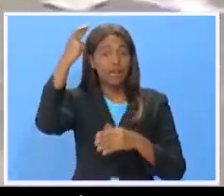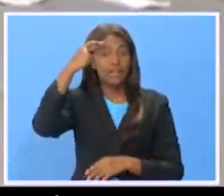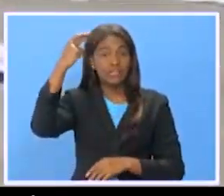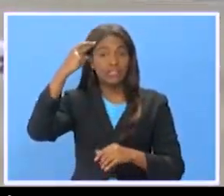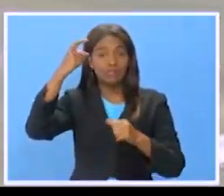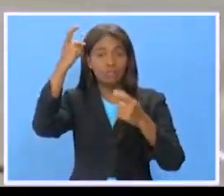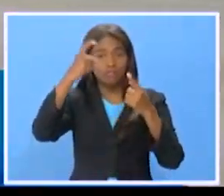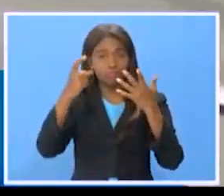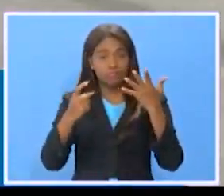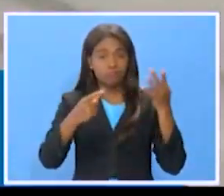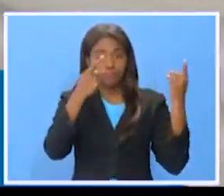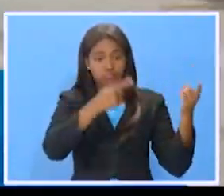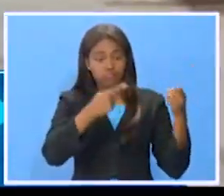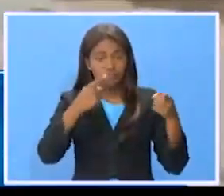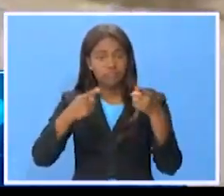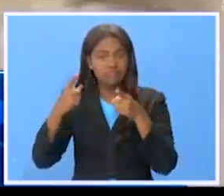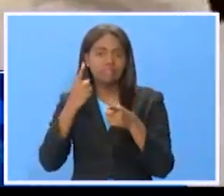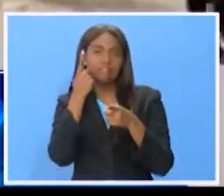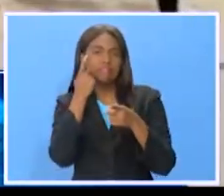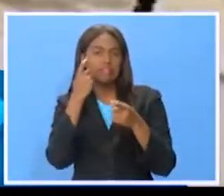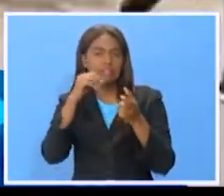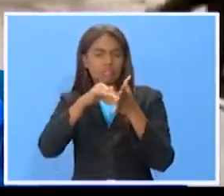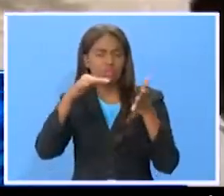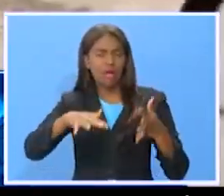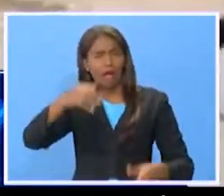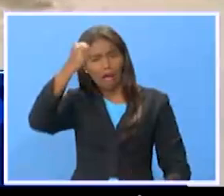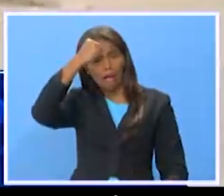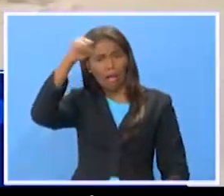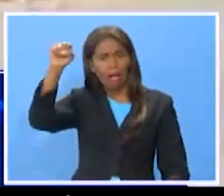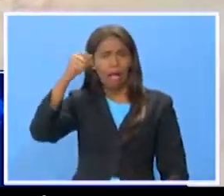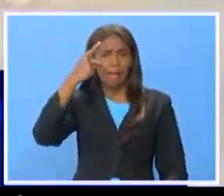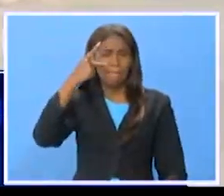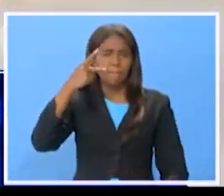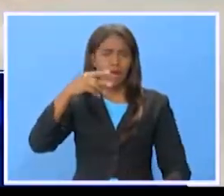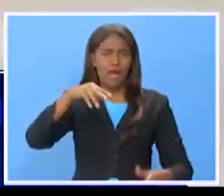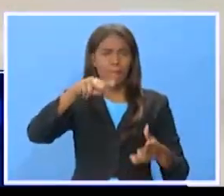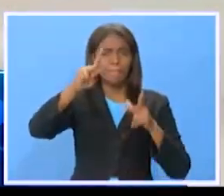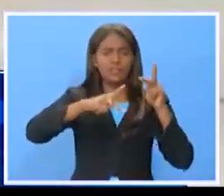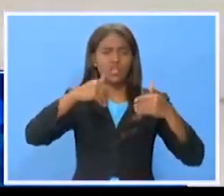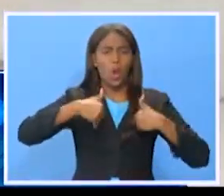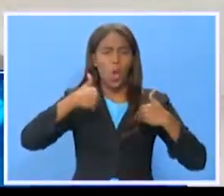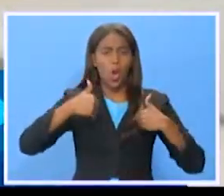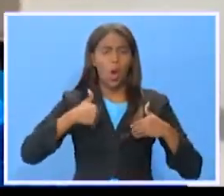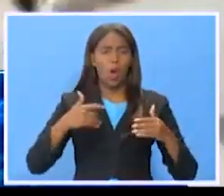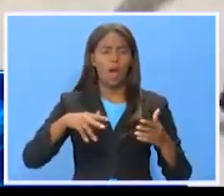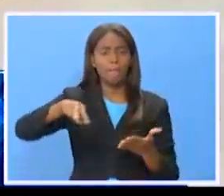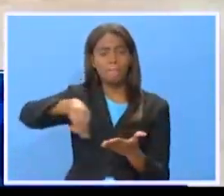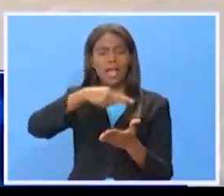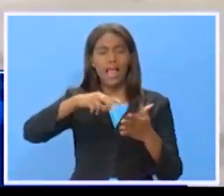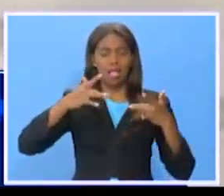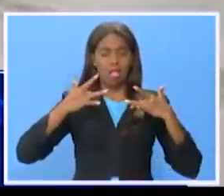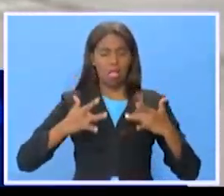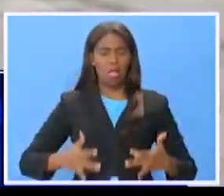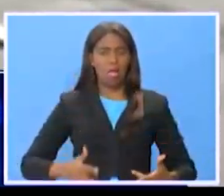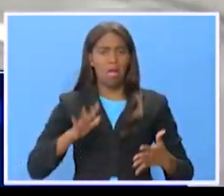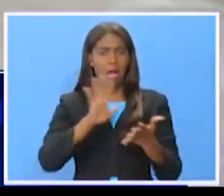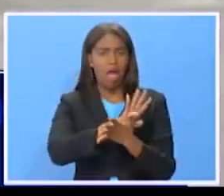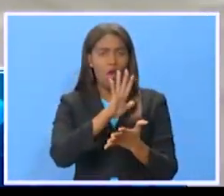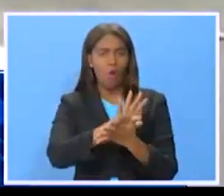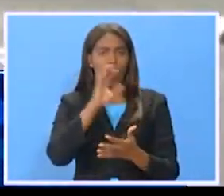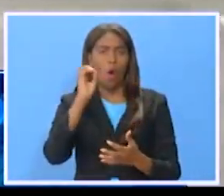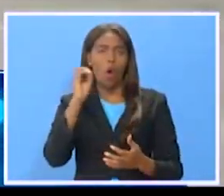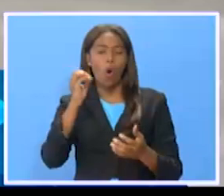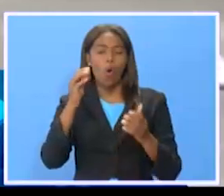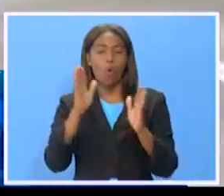últimos hechos rebeldes de estudiantes en los que se observan adolescentes bailando en ropa interior en las escuelas o